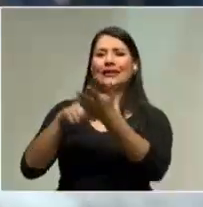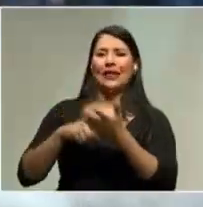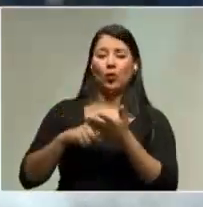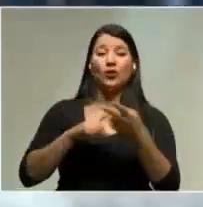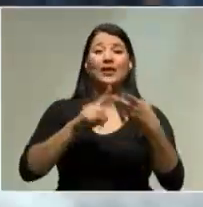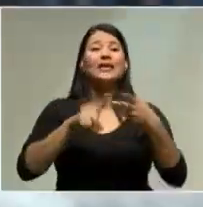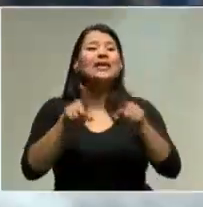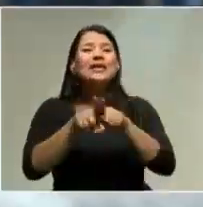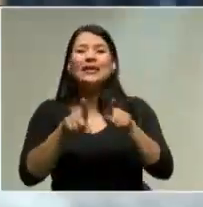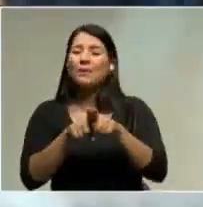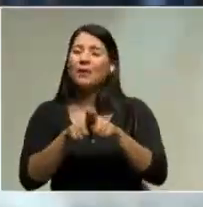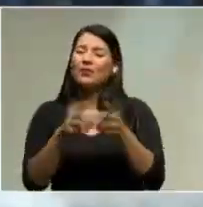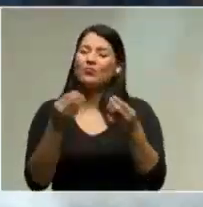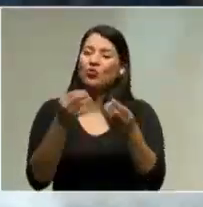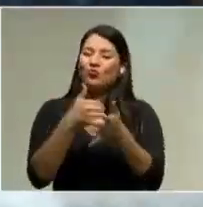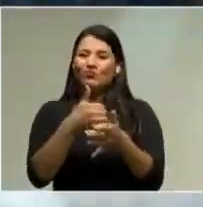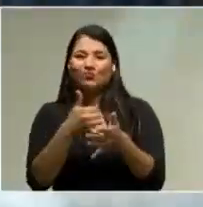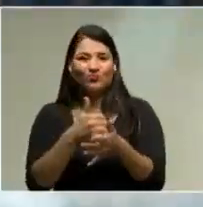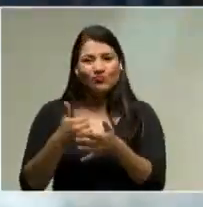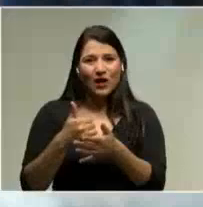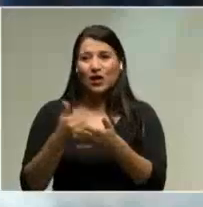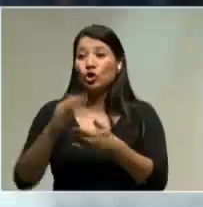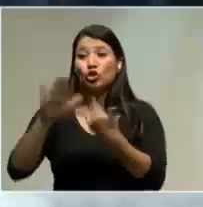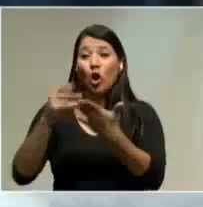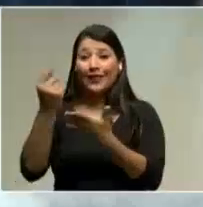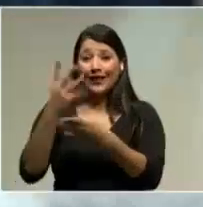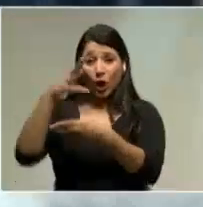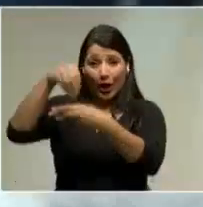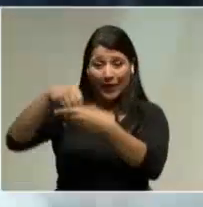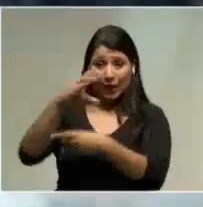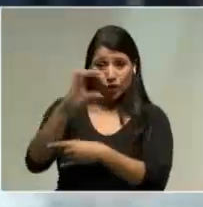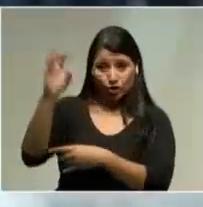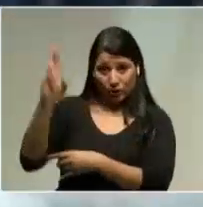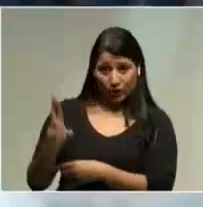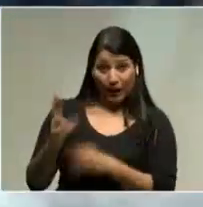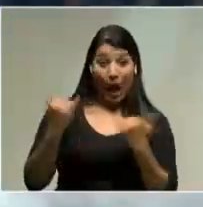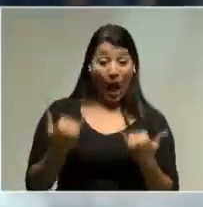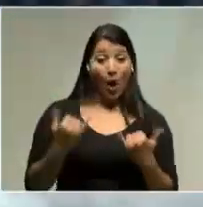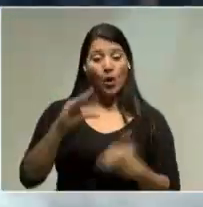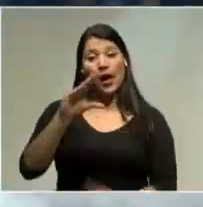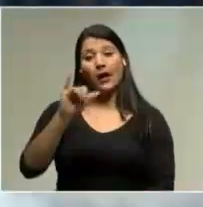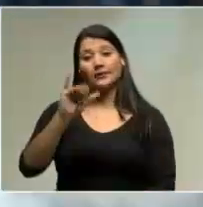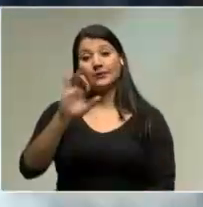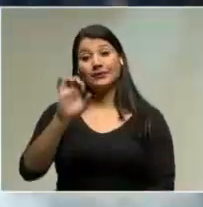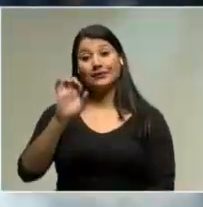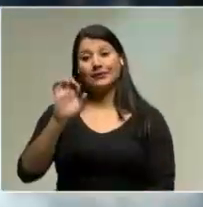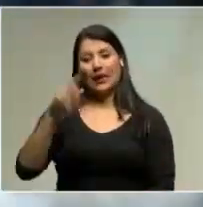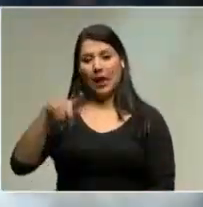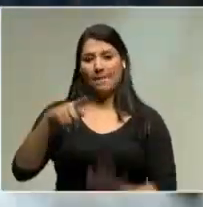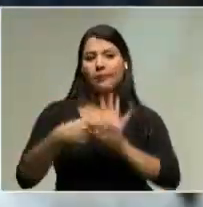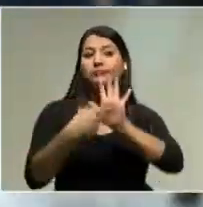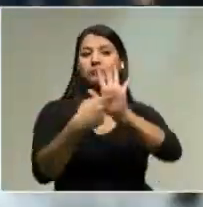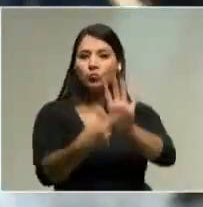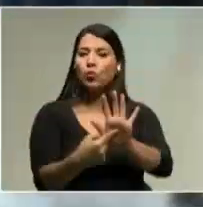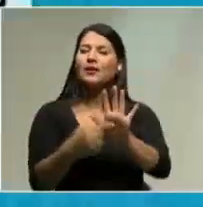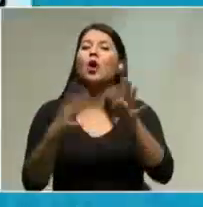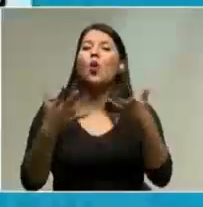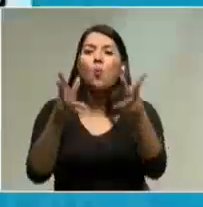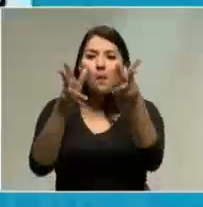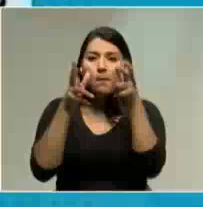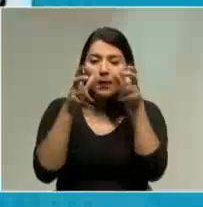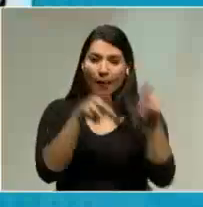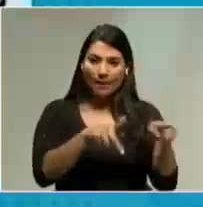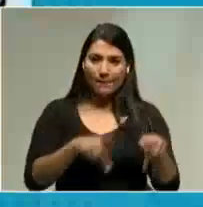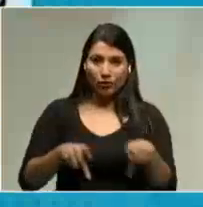ingresos nacionales. Precisamente, el reciente estudio del CIEP expone la situación económica autopercibida de las personas.